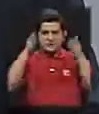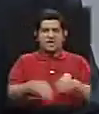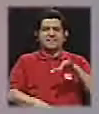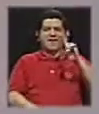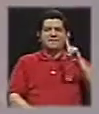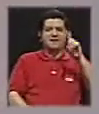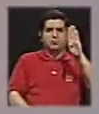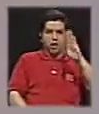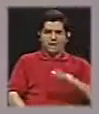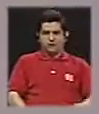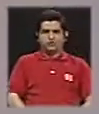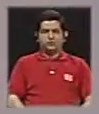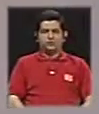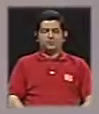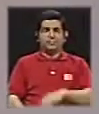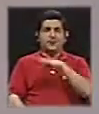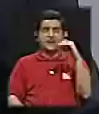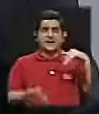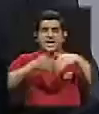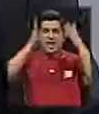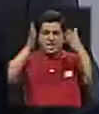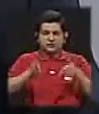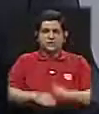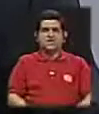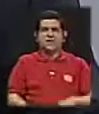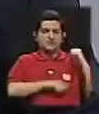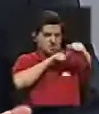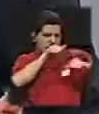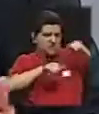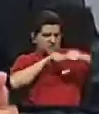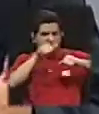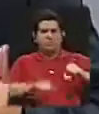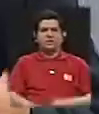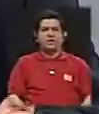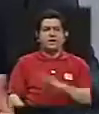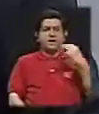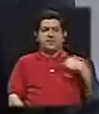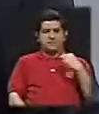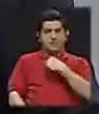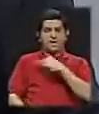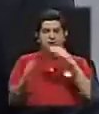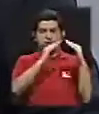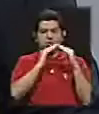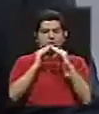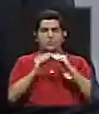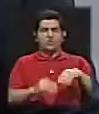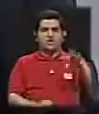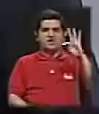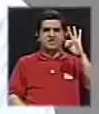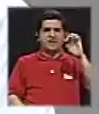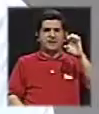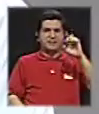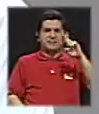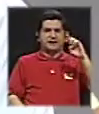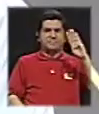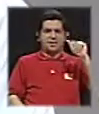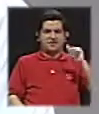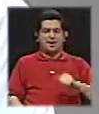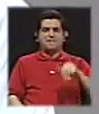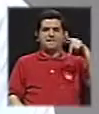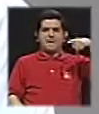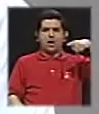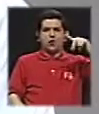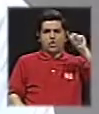David Bolaños y el estudiante de antropología y miembro de la comunidad térraba Paolo Nájera. Es un